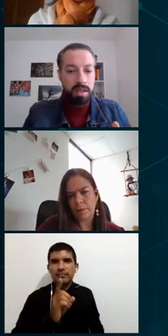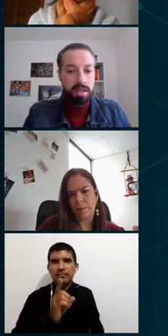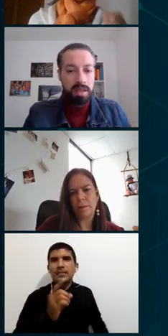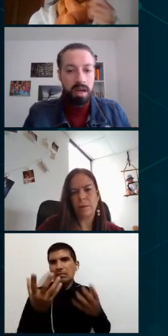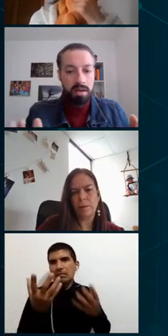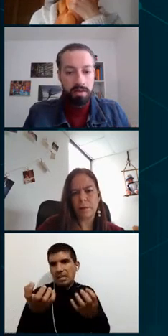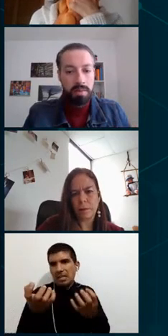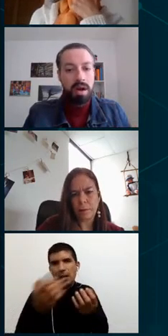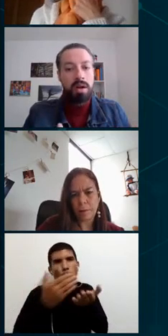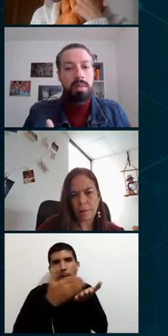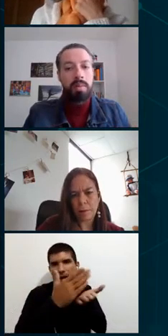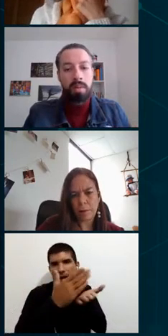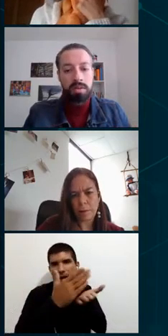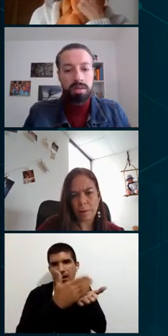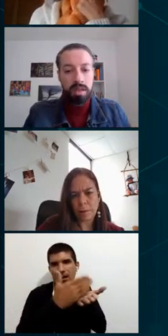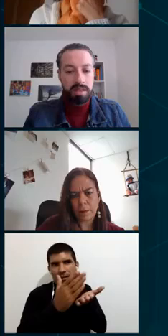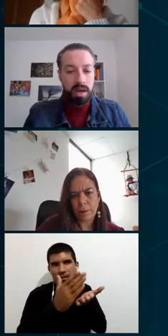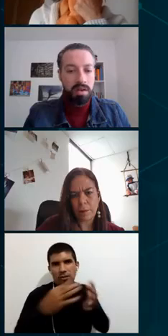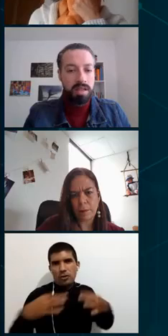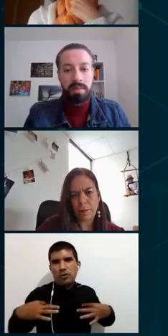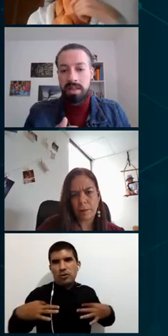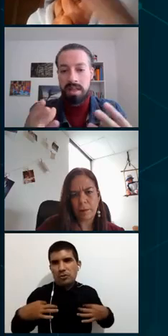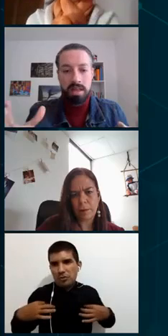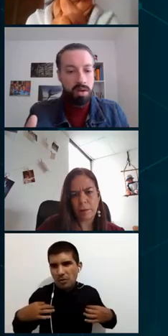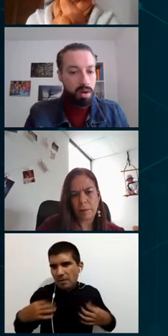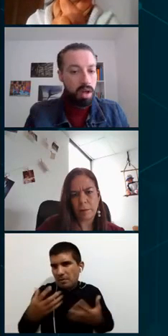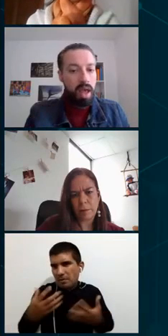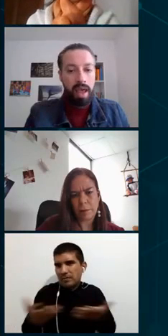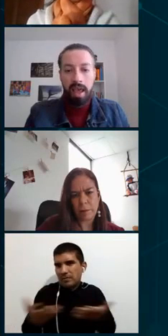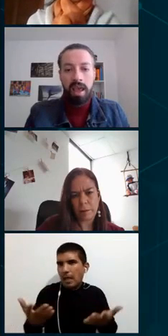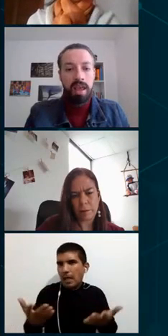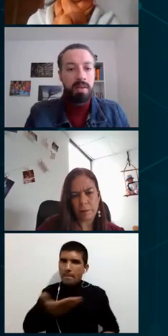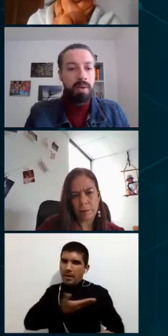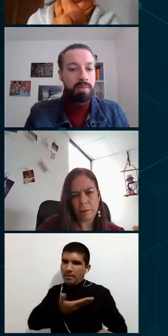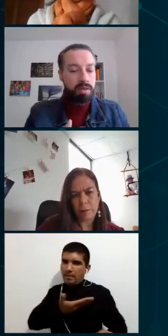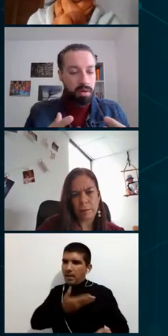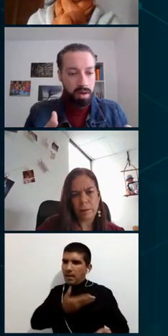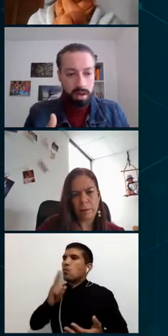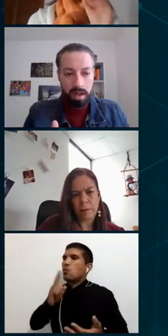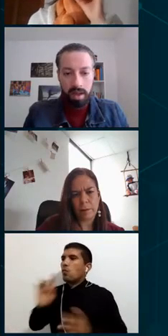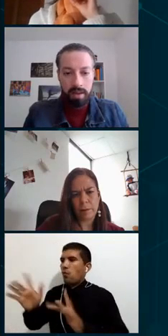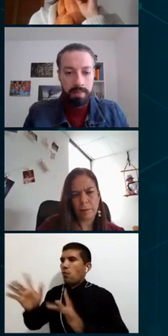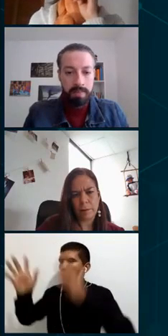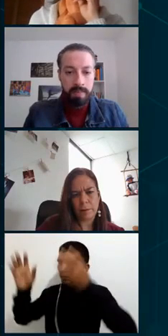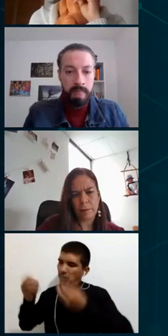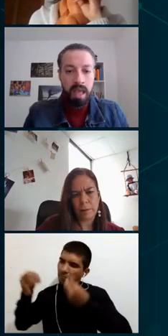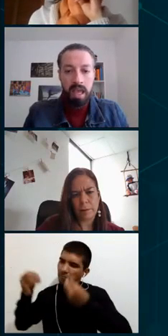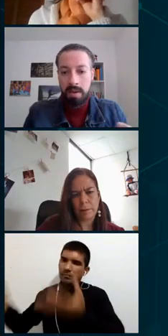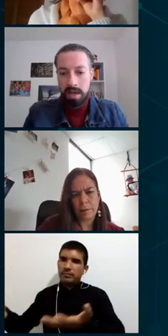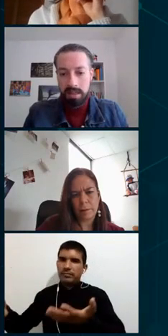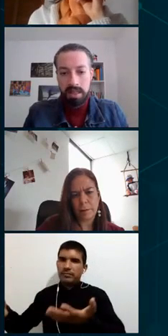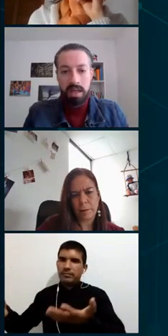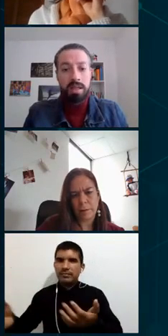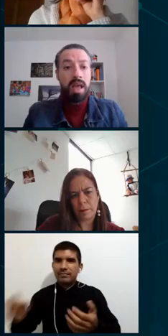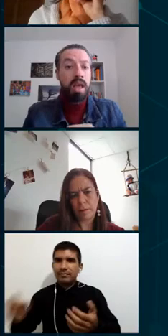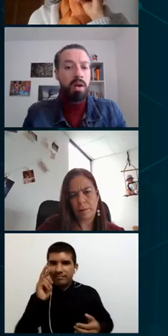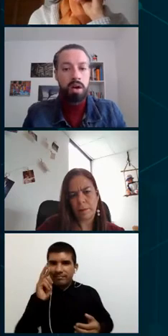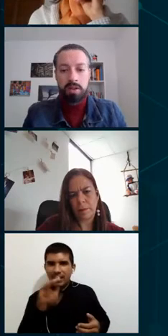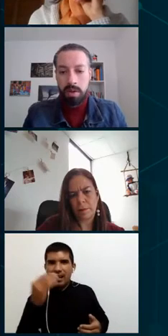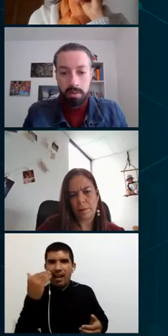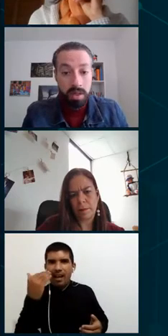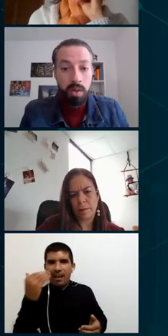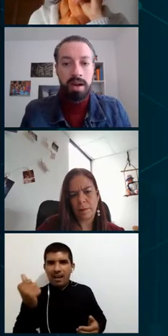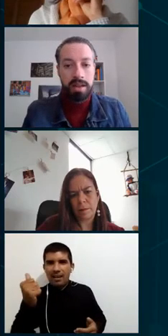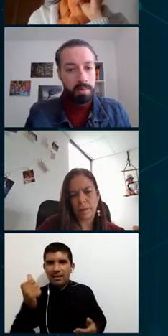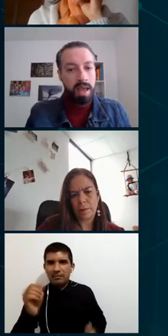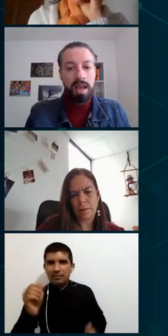escena. Entonces, de alguna forma, ¿cómo podemos estarlo esquematizando? Podemos colocar imágenes de internet